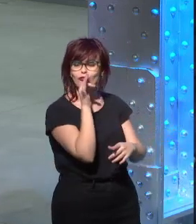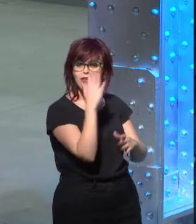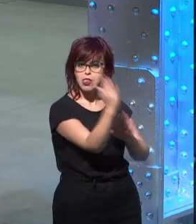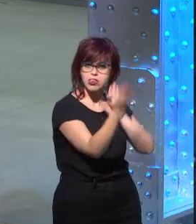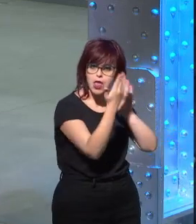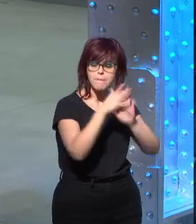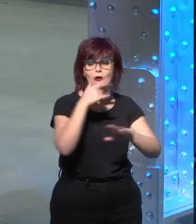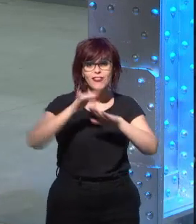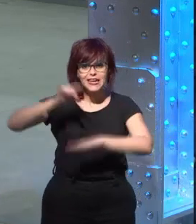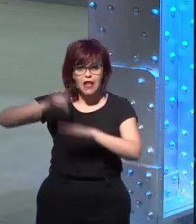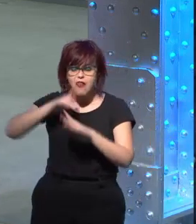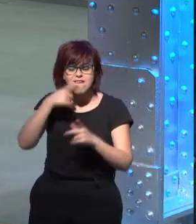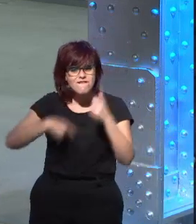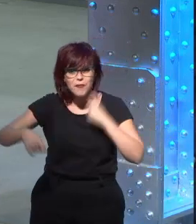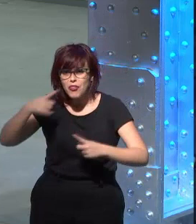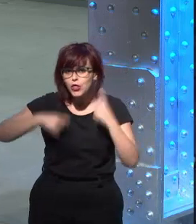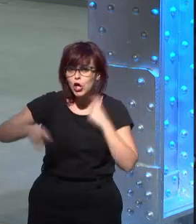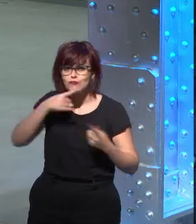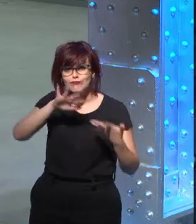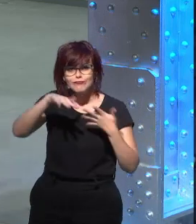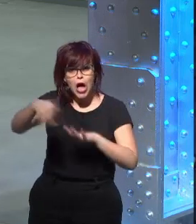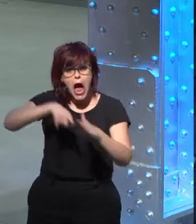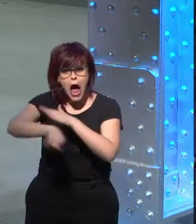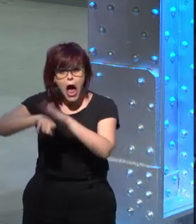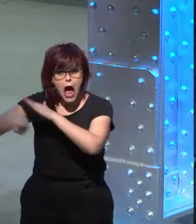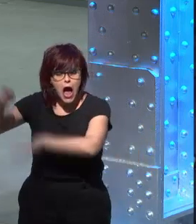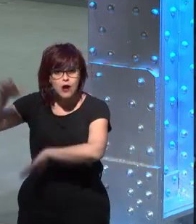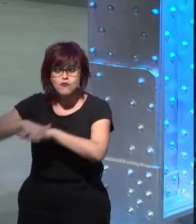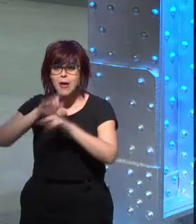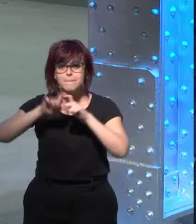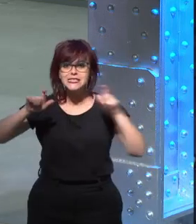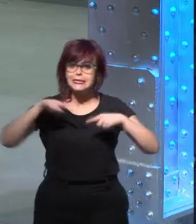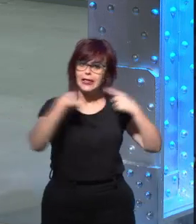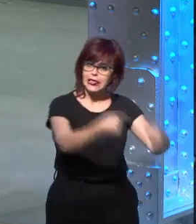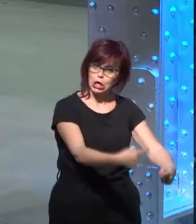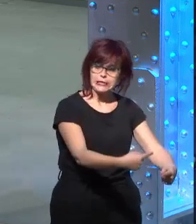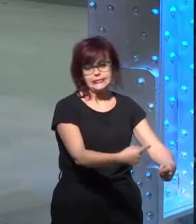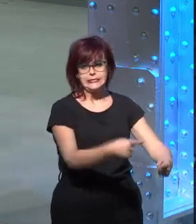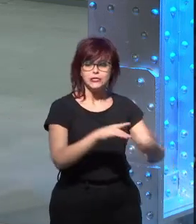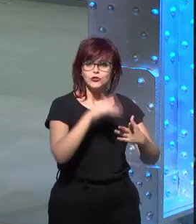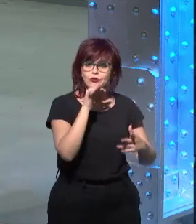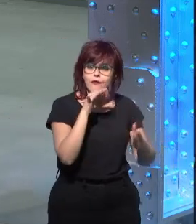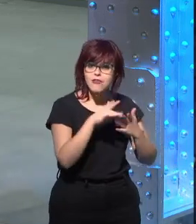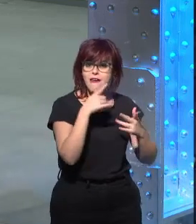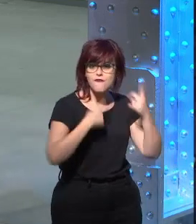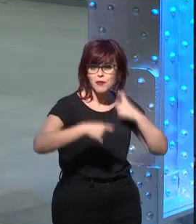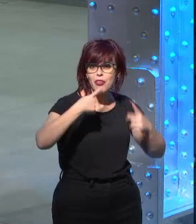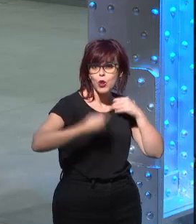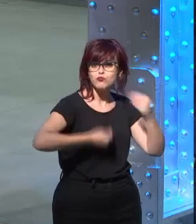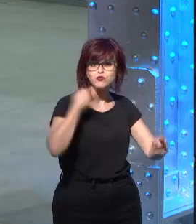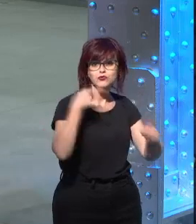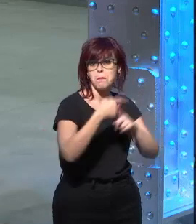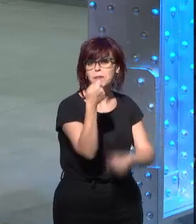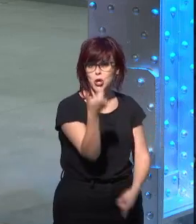muy intenso, hacen maravillas con la información. En una empresa tradicional utilizamos muy poco la